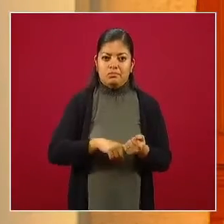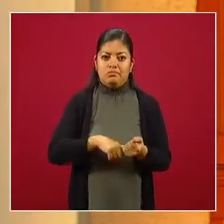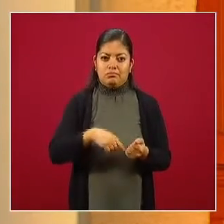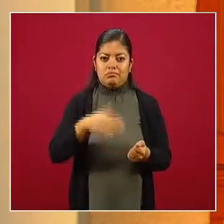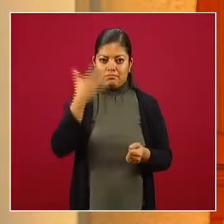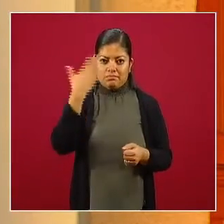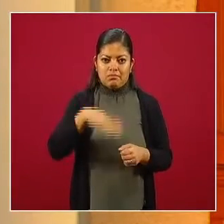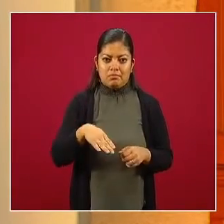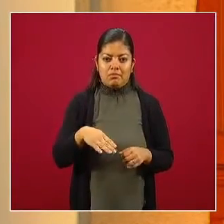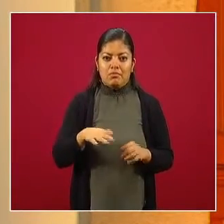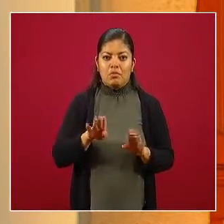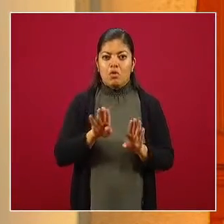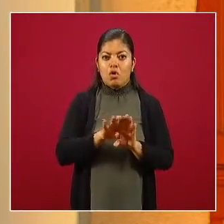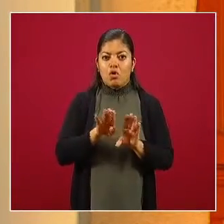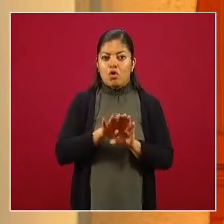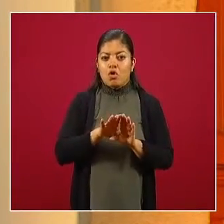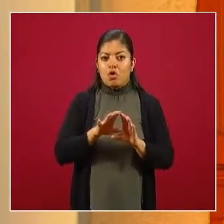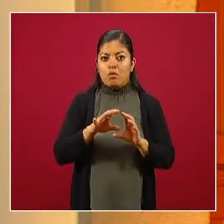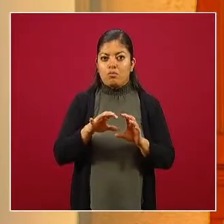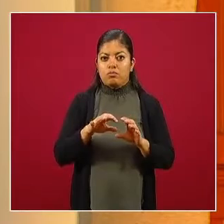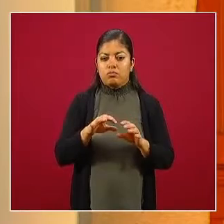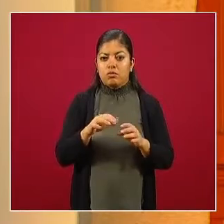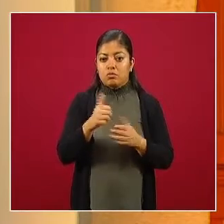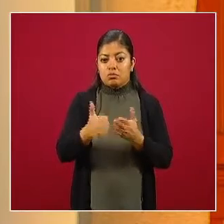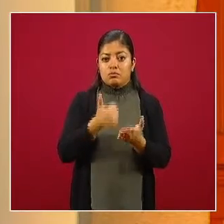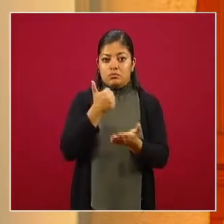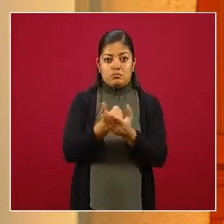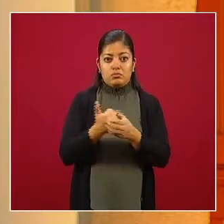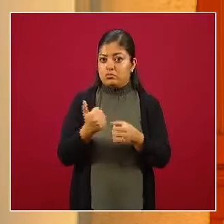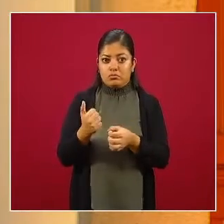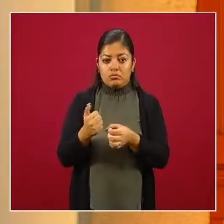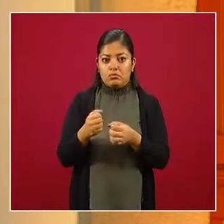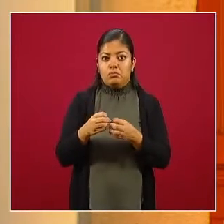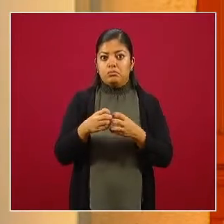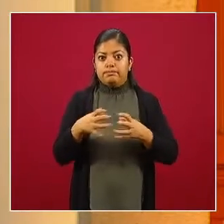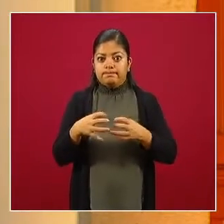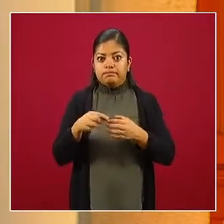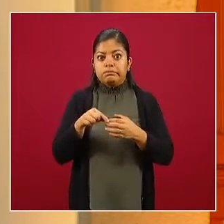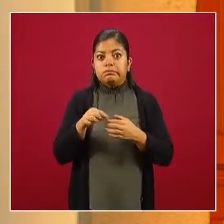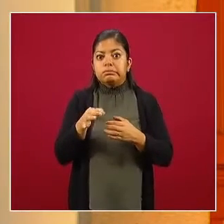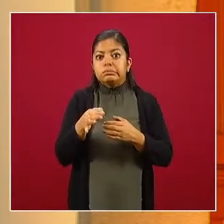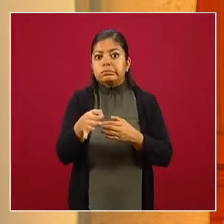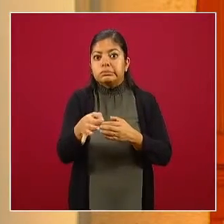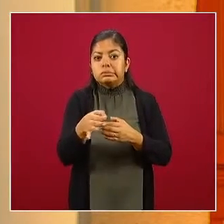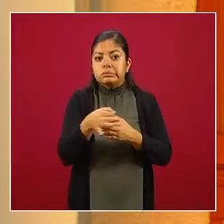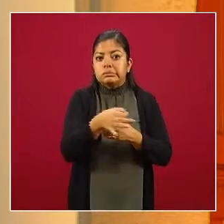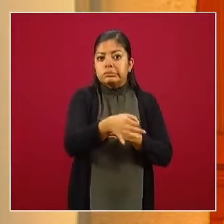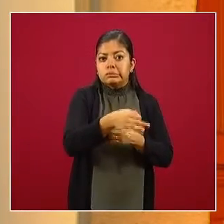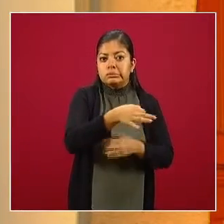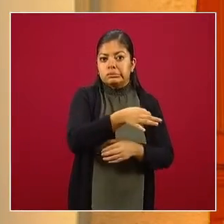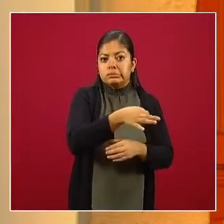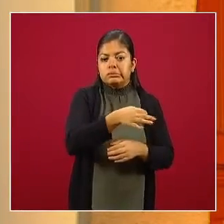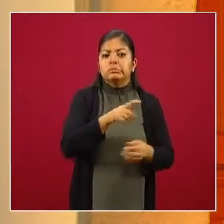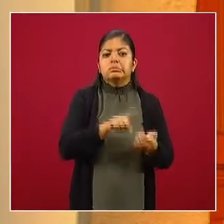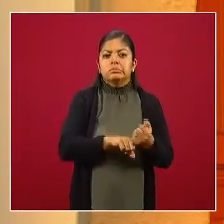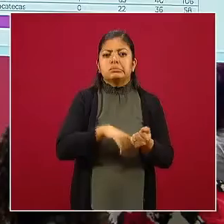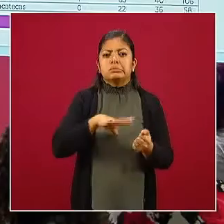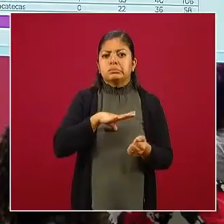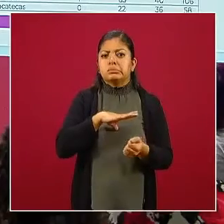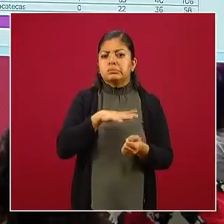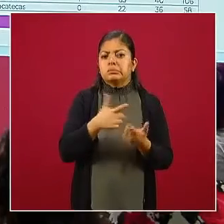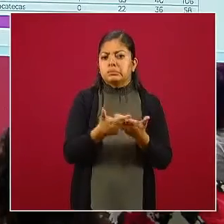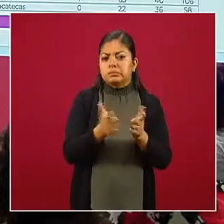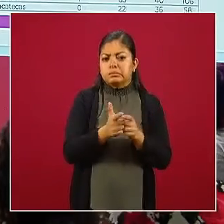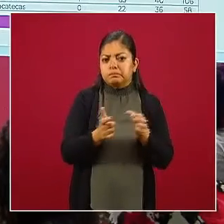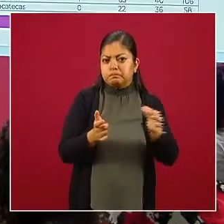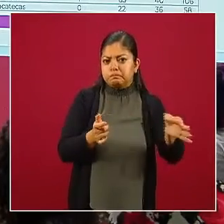geográficamente lejanas de ciudades medianas y grandes y que tienen asentamientos humanos dispersos,